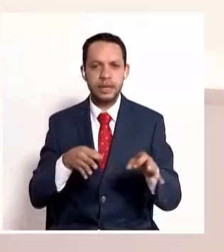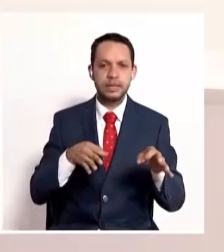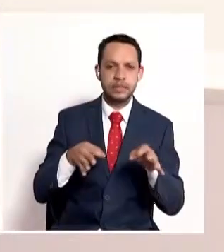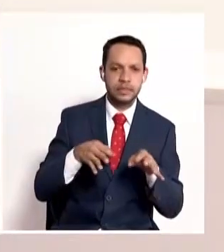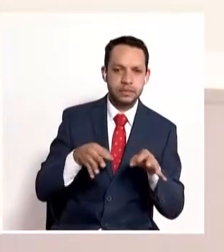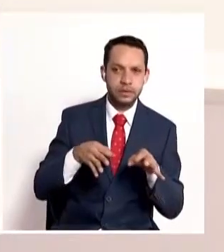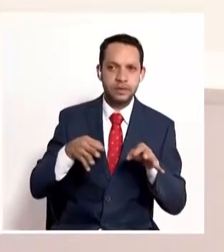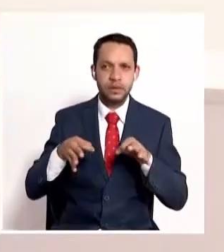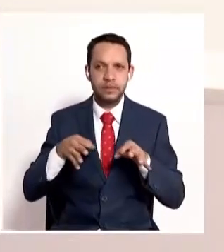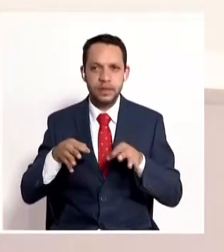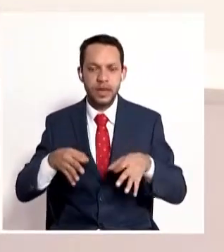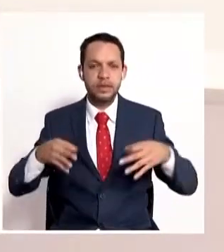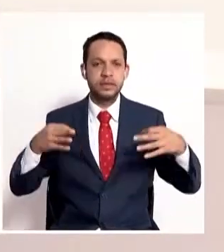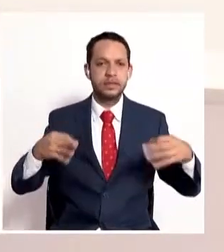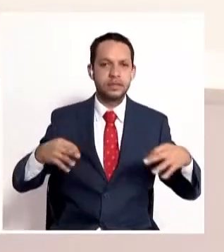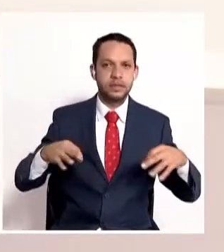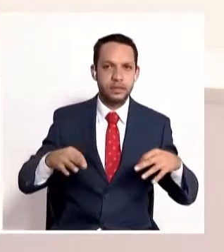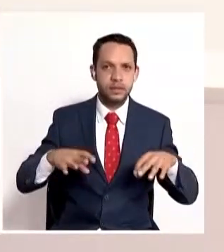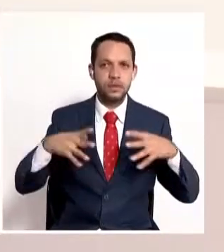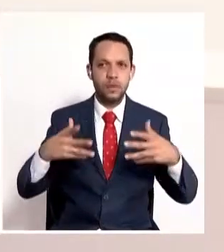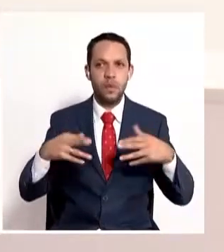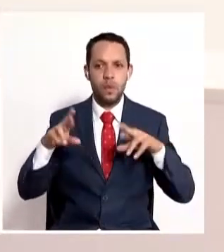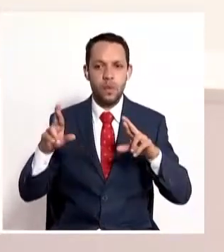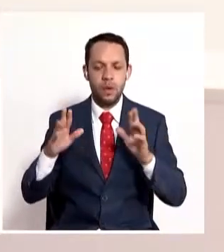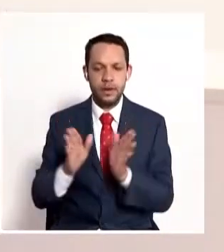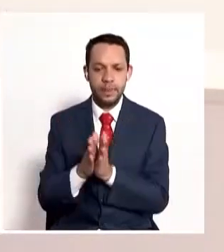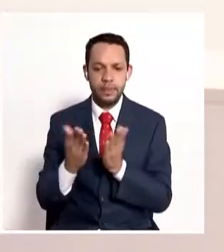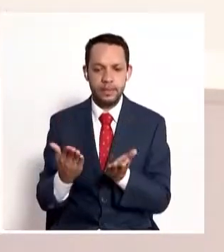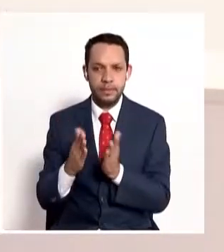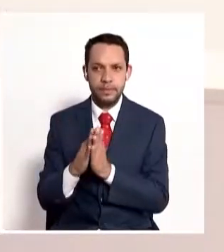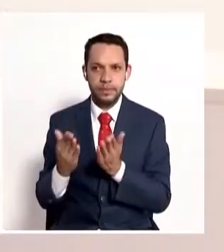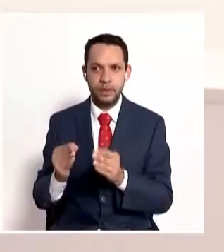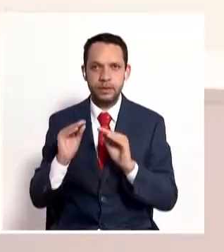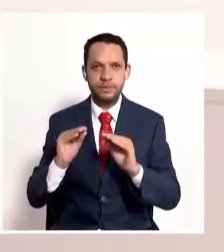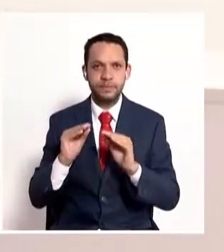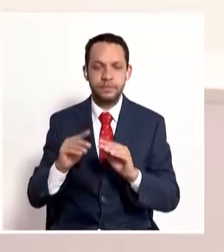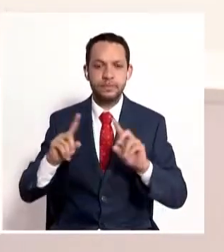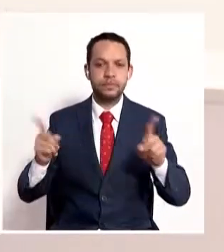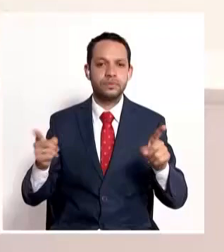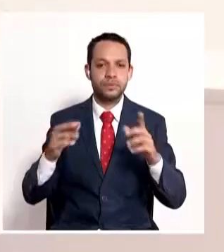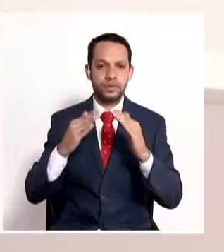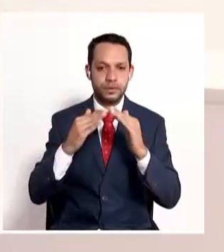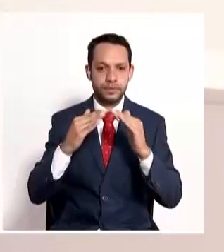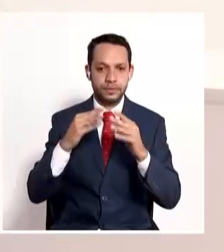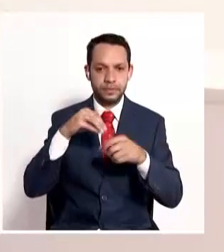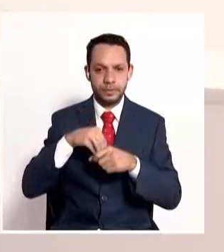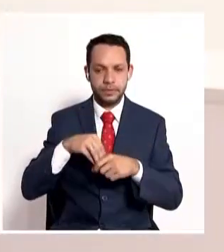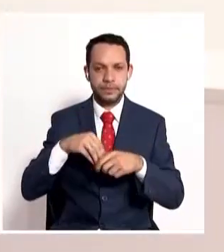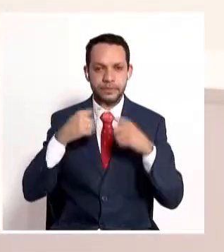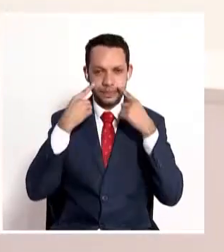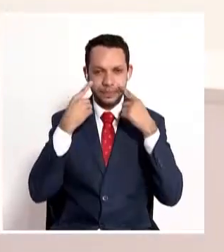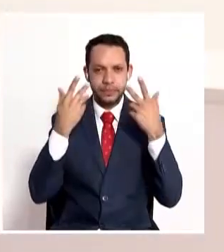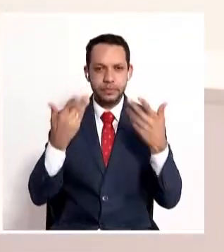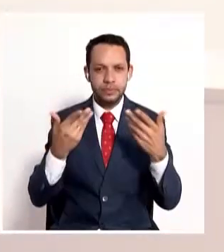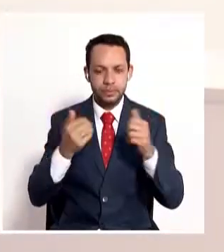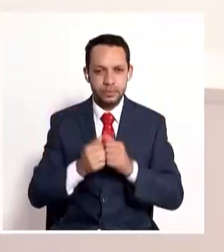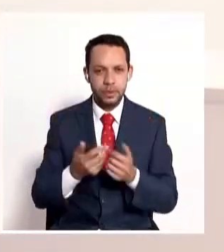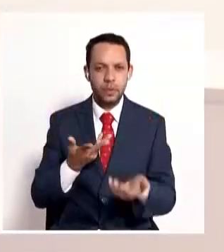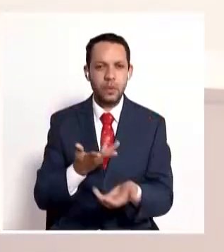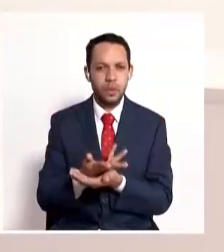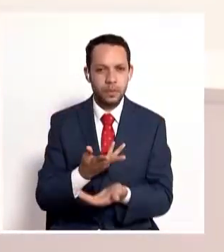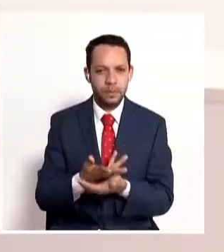y muy práctica en este libro que ojalá lo tengan todos ustedes en sus casas vamos a ver estas recomendaciones